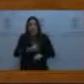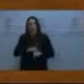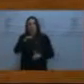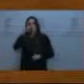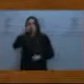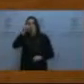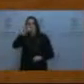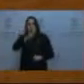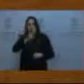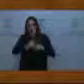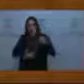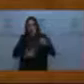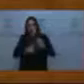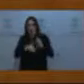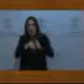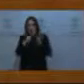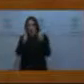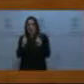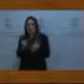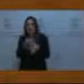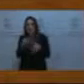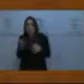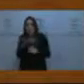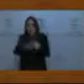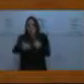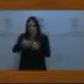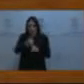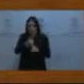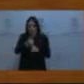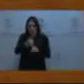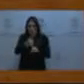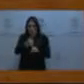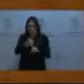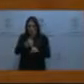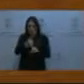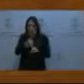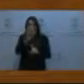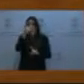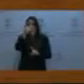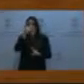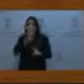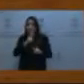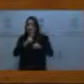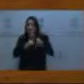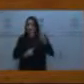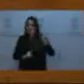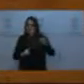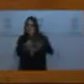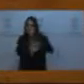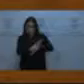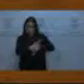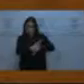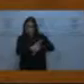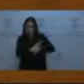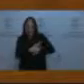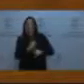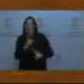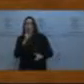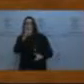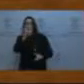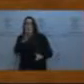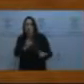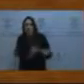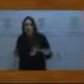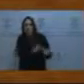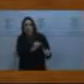el certificado de idoneidad. 1 año y medio en obtener el certificado. 1 año tardaron desde la consejería en llamarla por primera vez